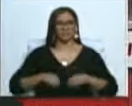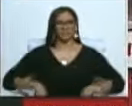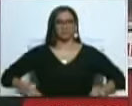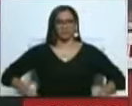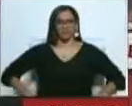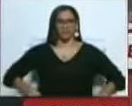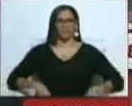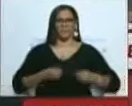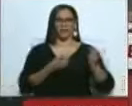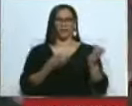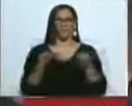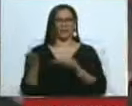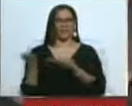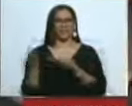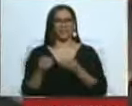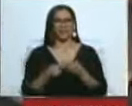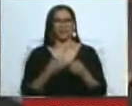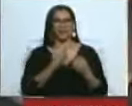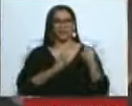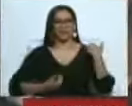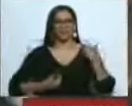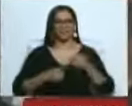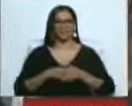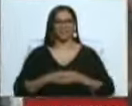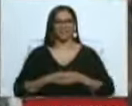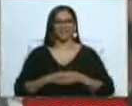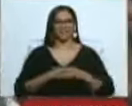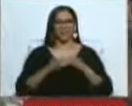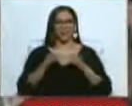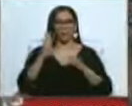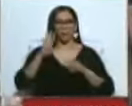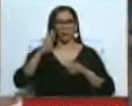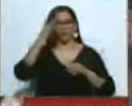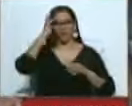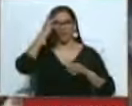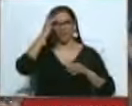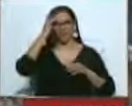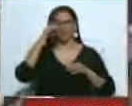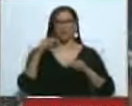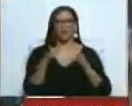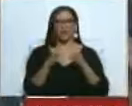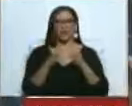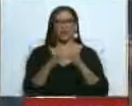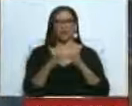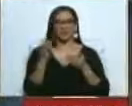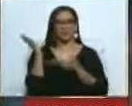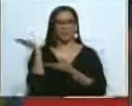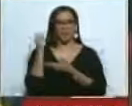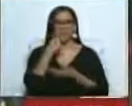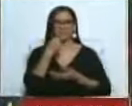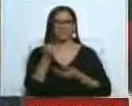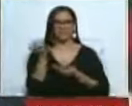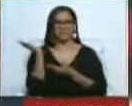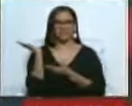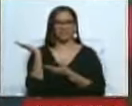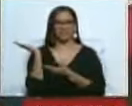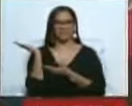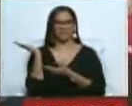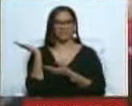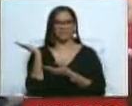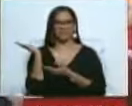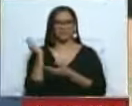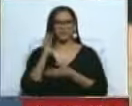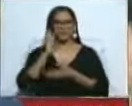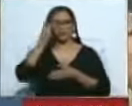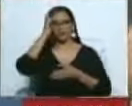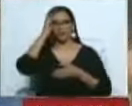hermano presidente. Camaradas del 4 de febrero, combatiente. 4 de febrero y la promoción Tomás Montilla que vinieron a visitar. 4 de